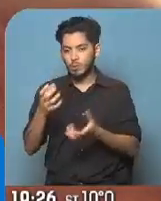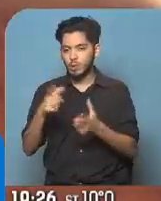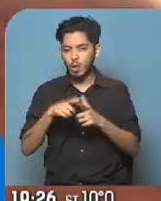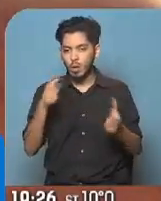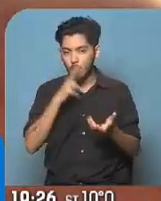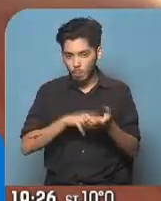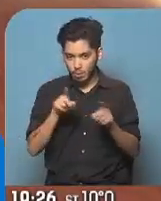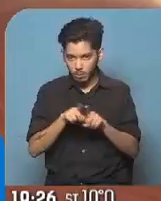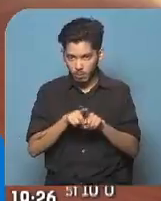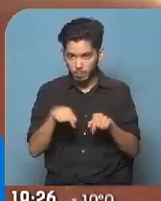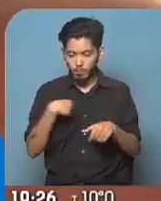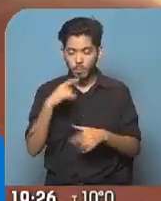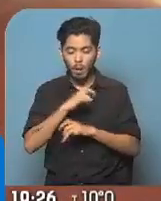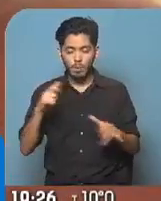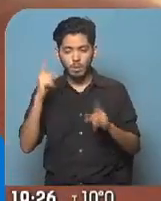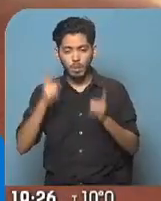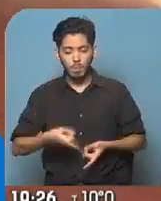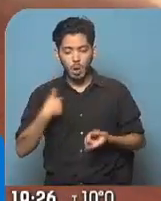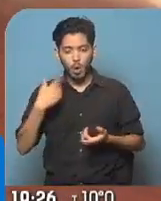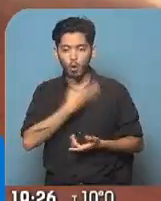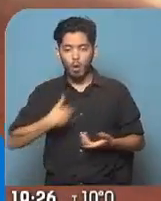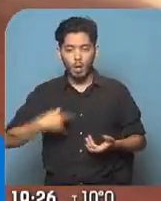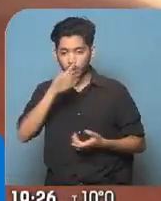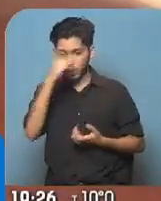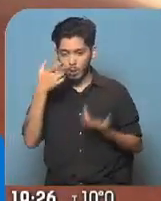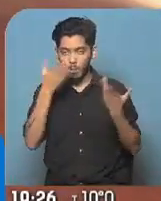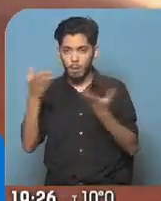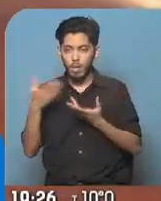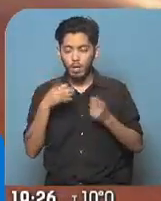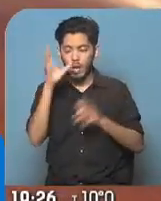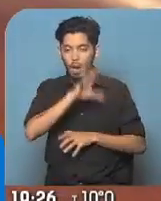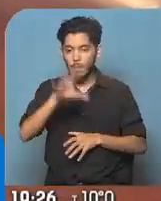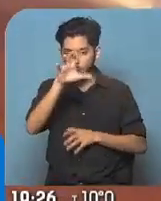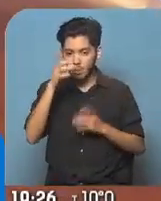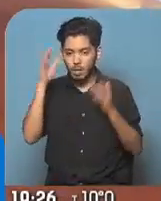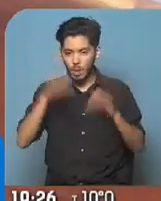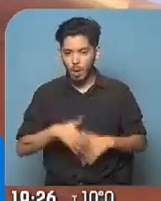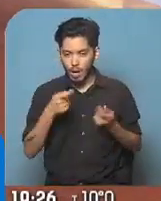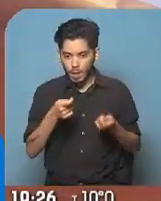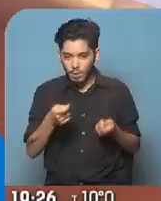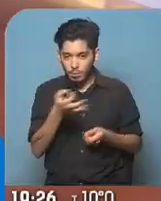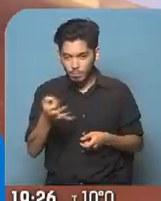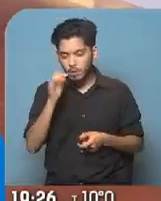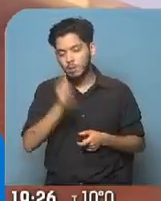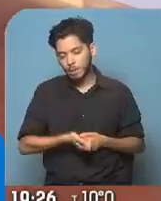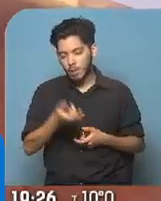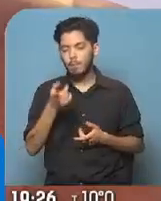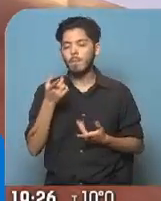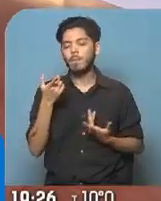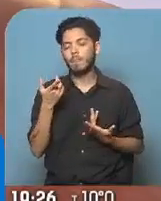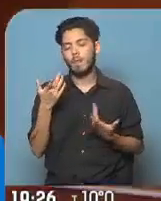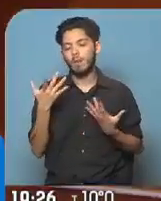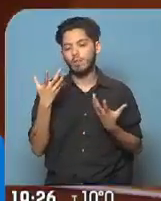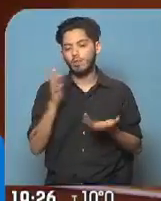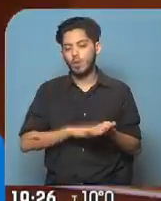del gobierno nacional antes de hablar con los gobernadores para pedirles que también bajen gastos en las provincias está claro que sería en el marco de una